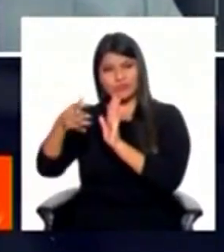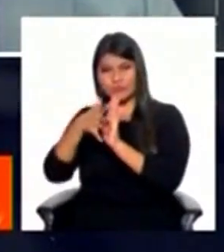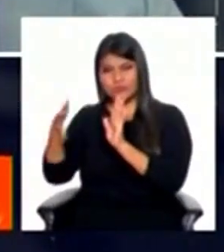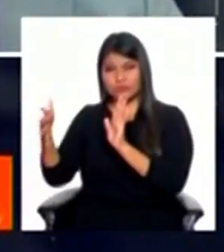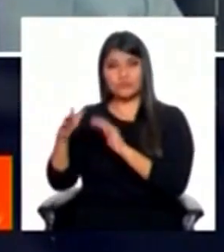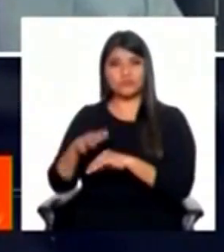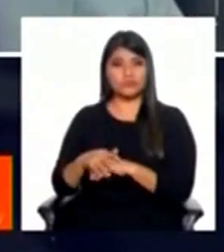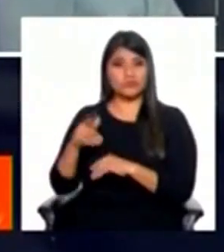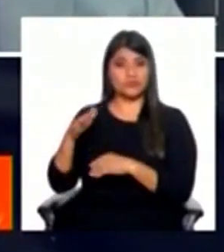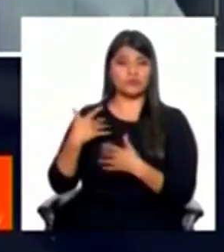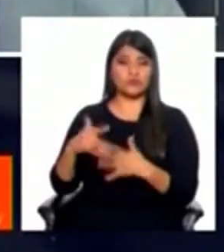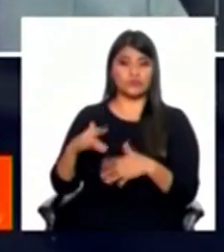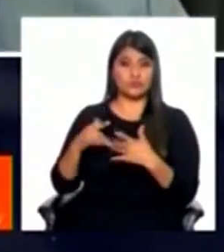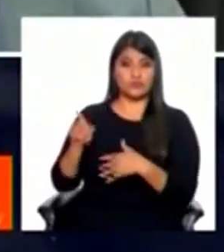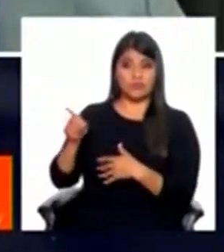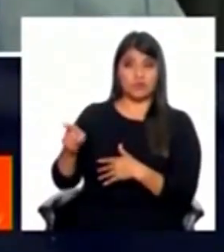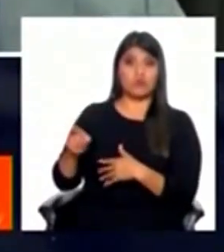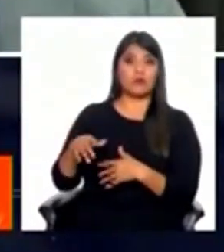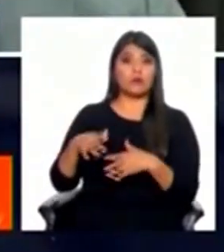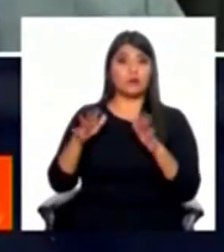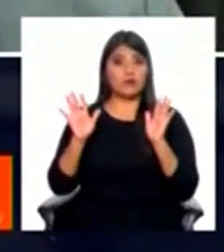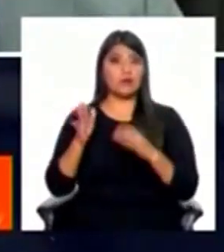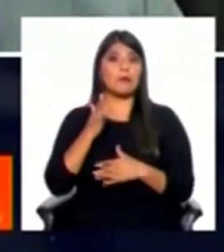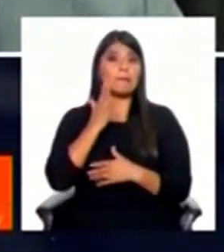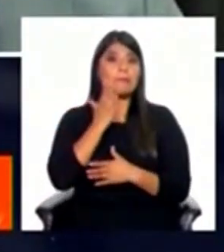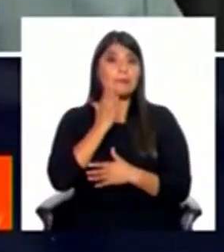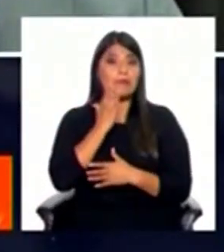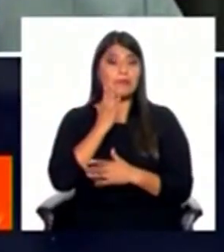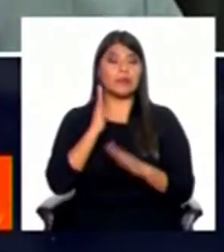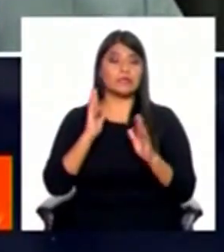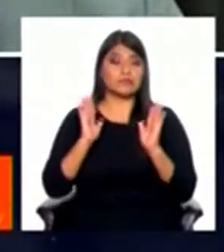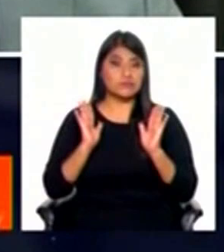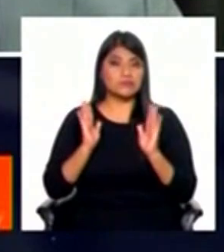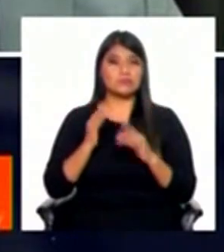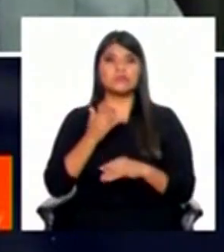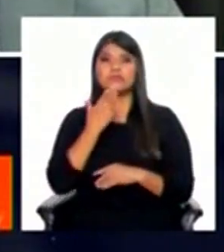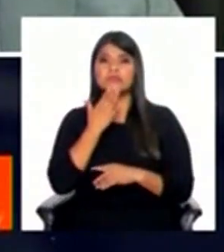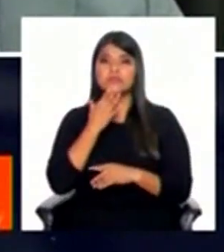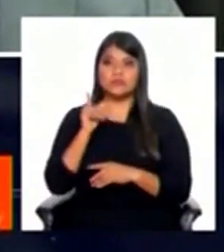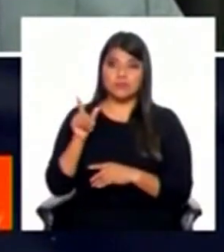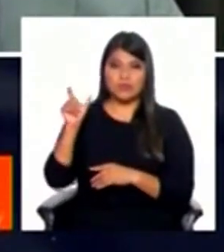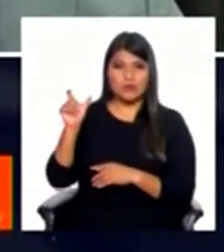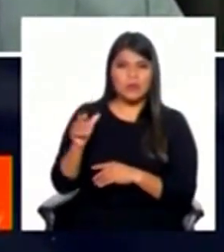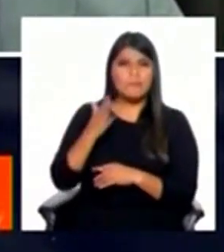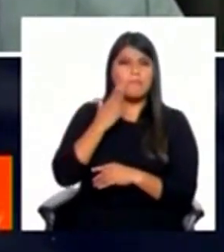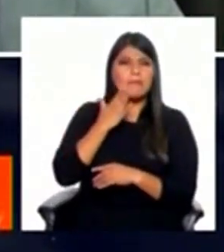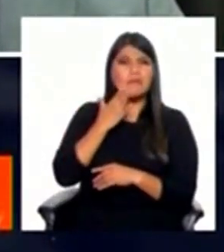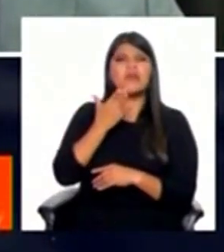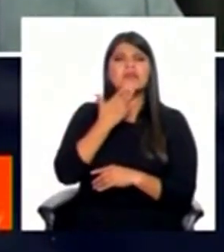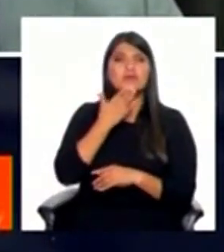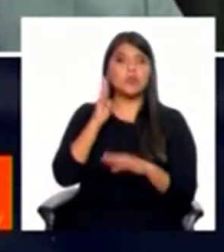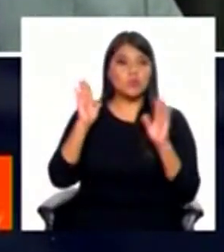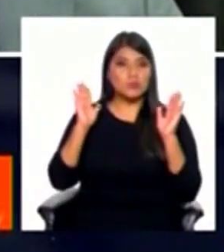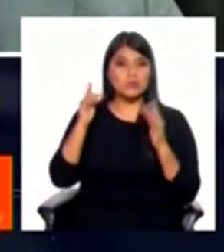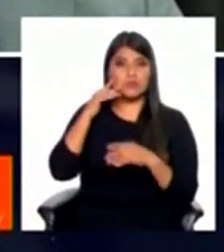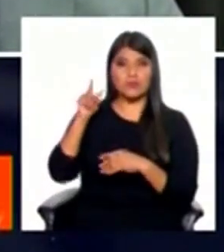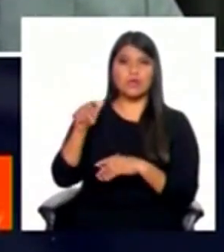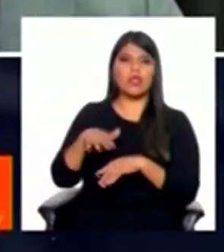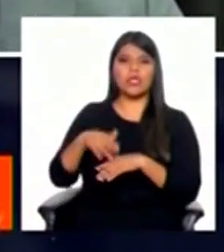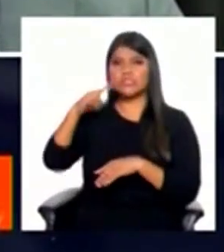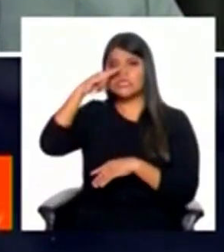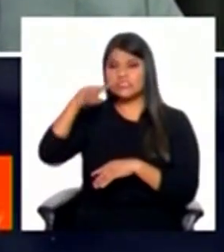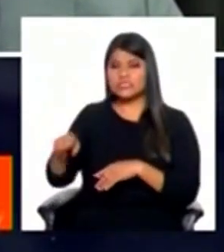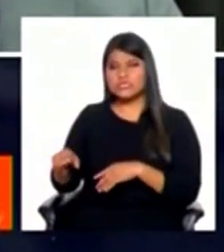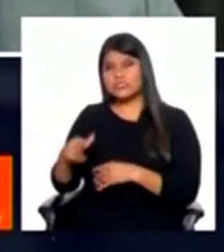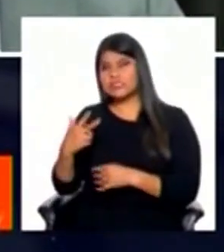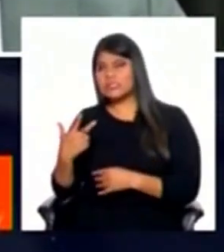y en el que en efecto se ve a una presunta madre de familia, no nos ha logrado identificar aún, que arrastra de esa manera a una menor de edad, que podría ser